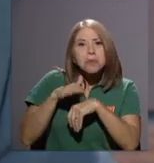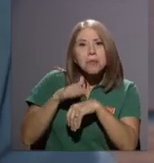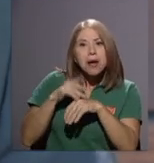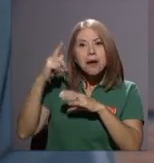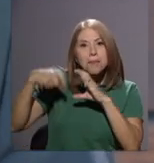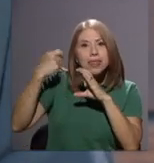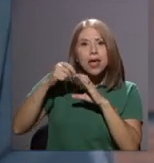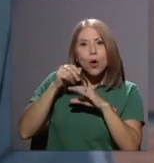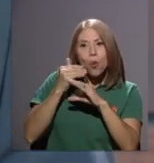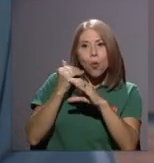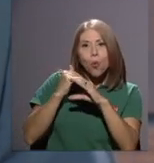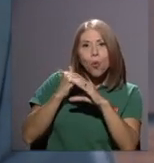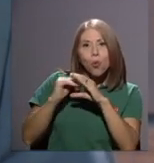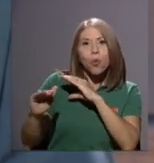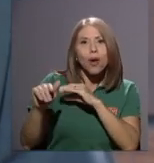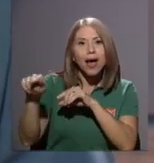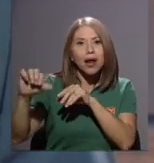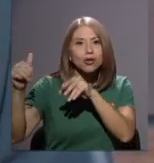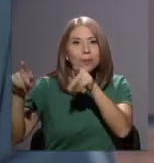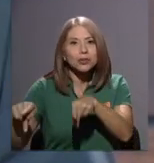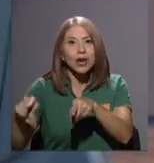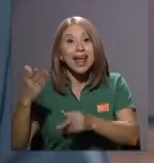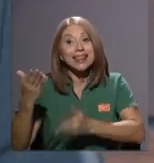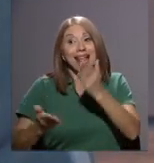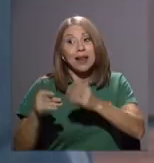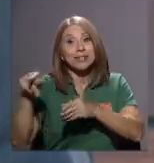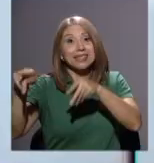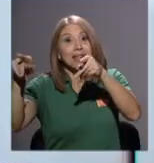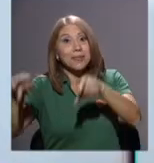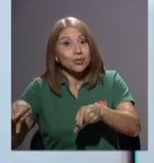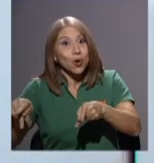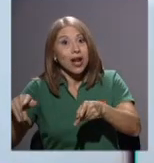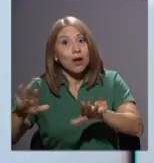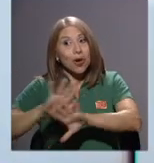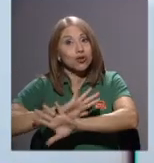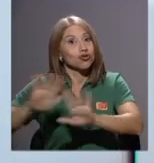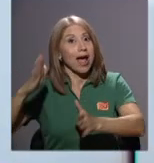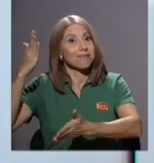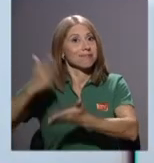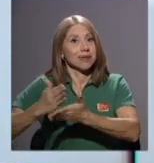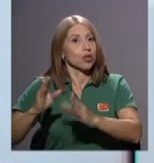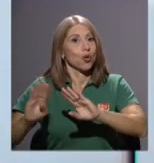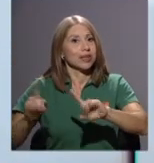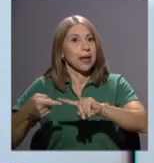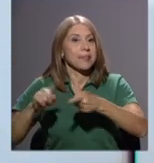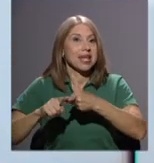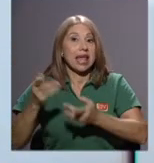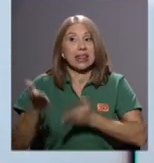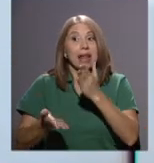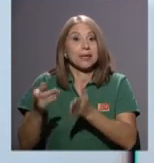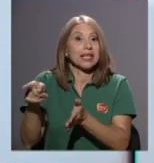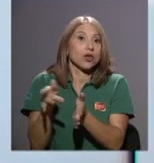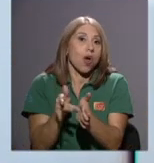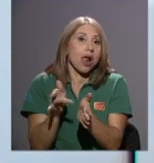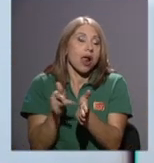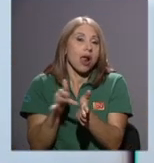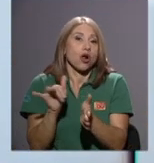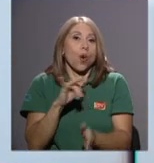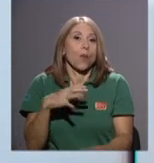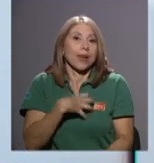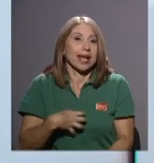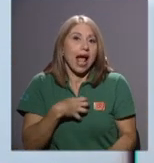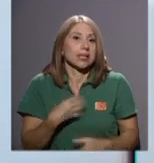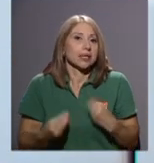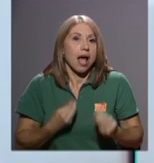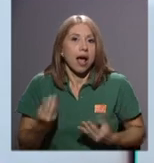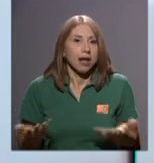da la posibilidad de que una persona en momentos determinados, cuando ya no es su amiga, ¿verdad?, lo utilice de manera de venganza. Es que no, totalmente.